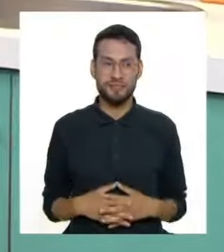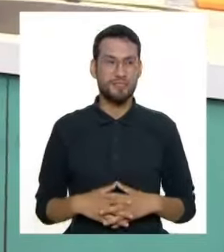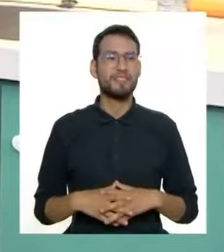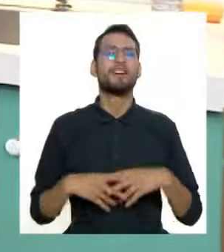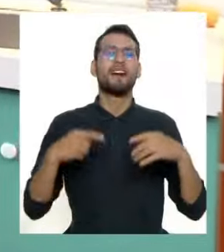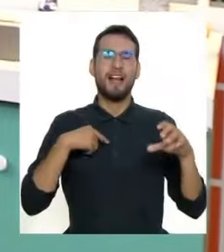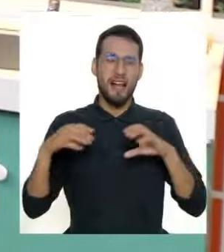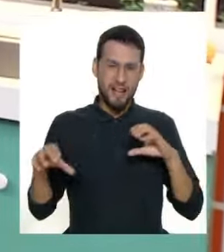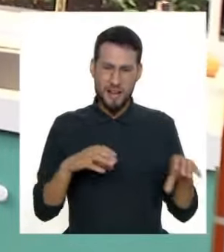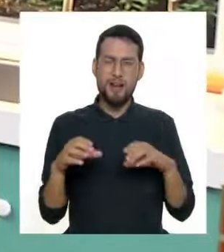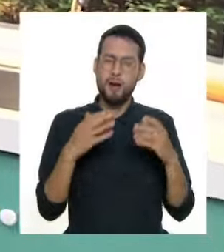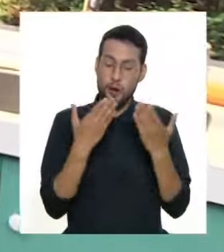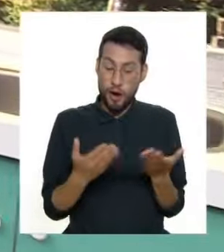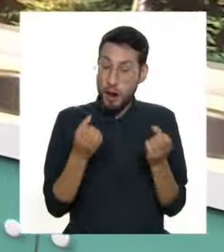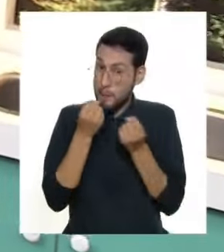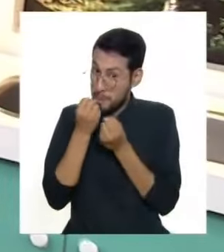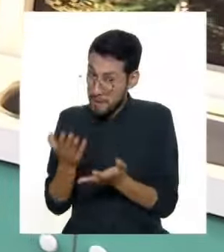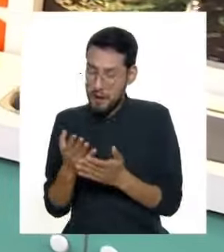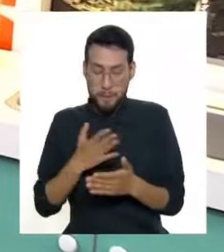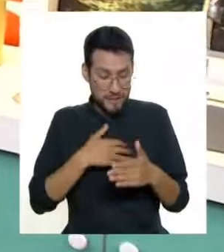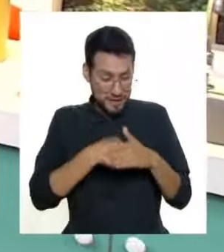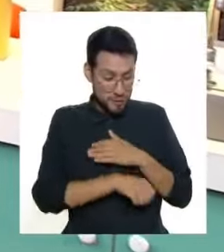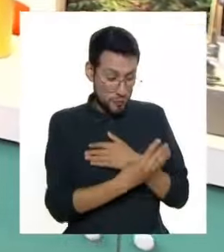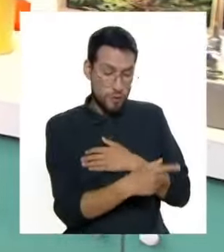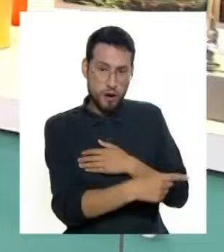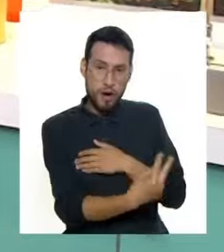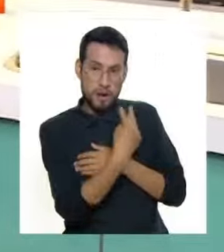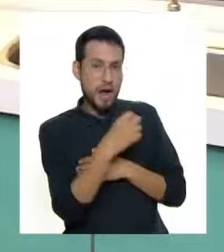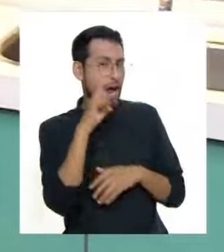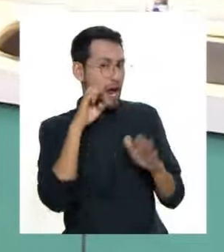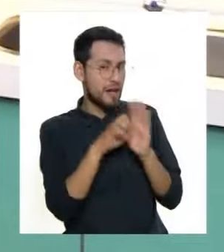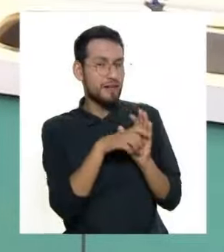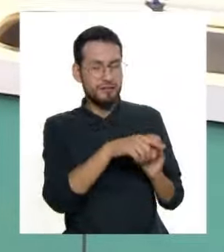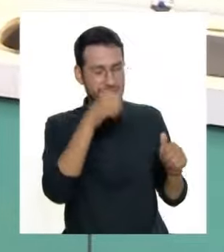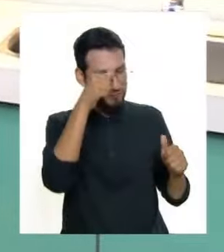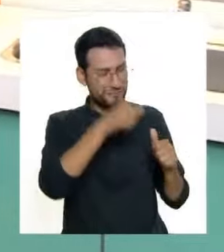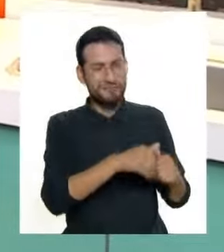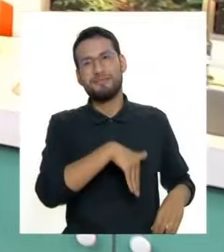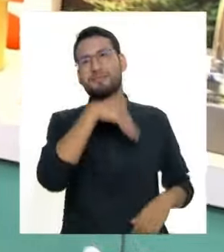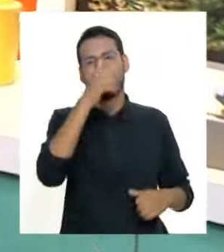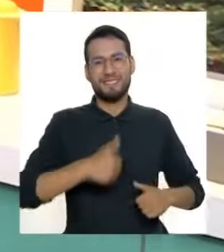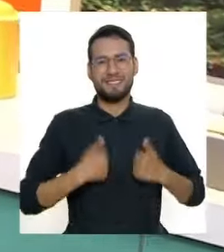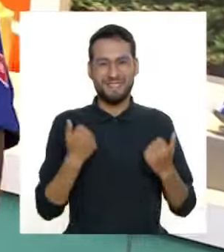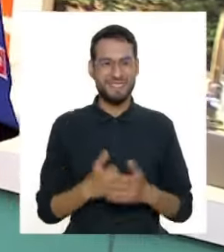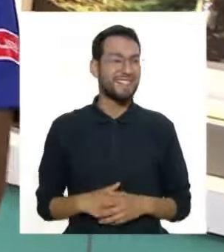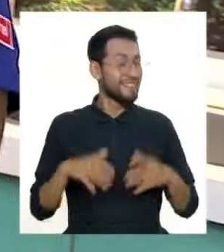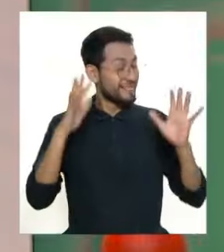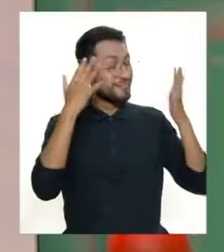hacer las cosas bien para que mi hija de 4 años me vea como ejemplo y eso lo recuerde para toda su vida. ¡Bravo!